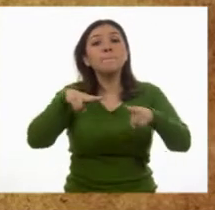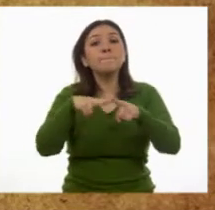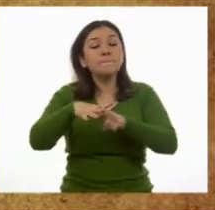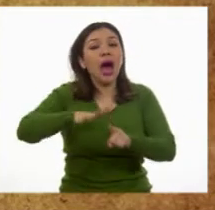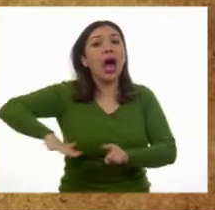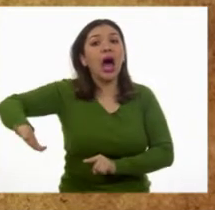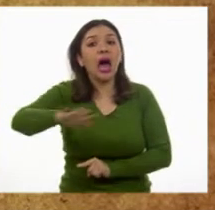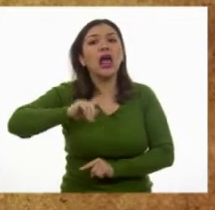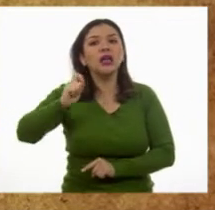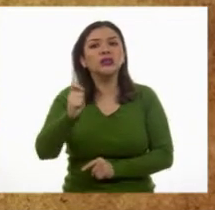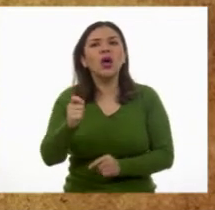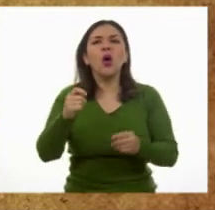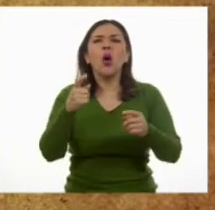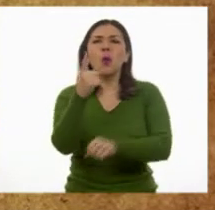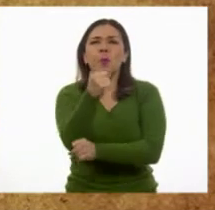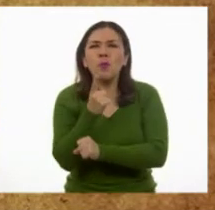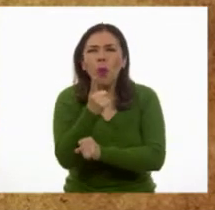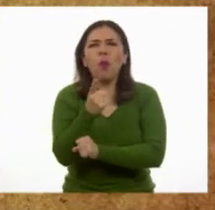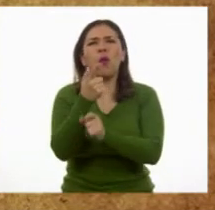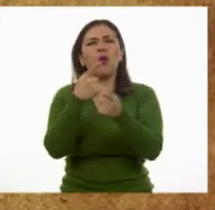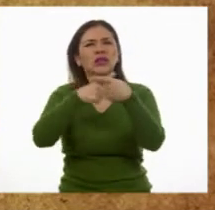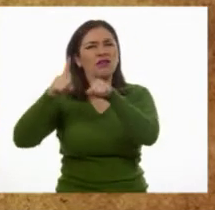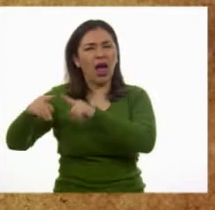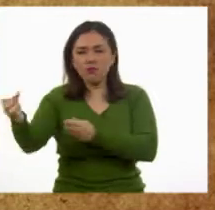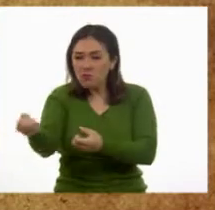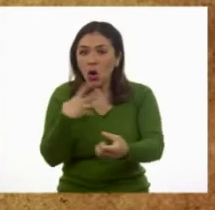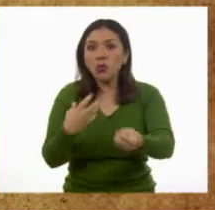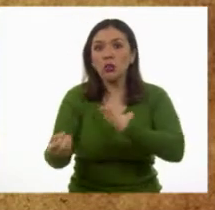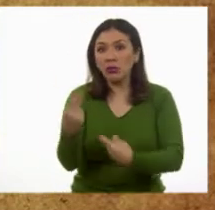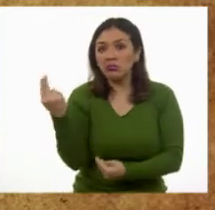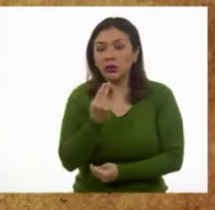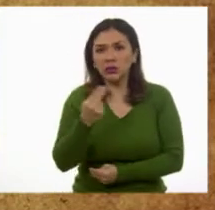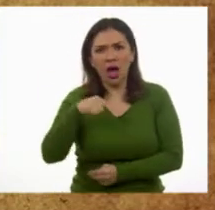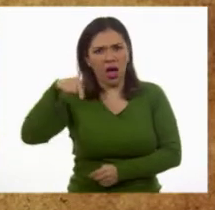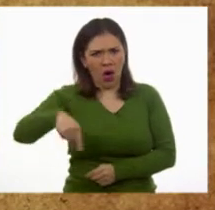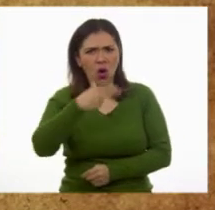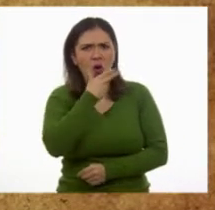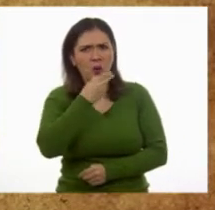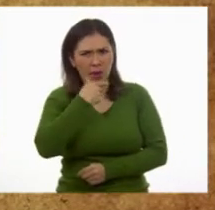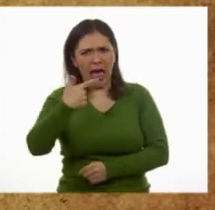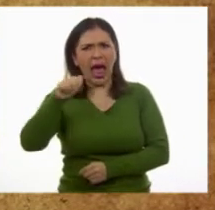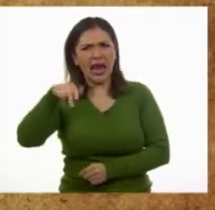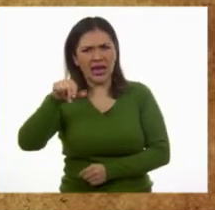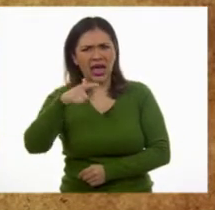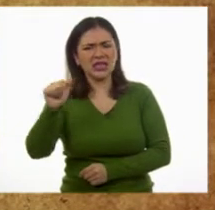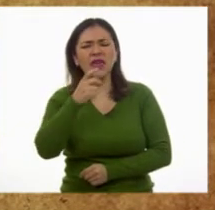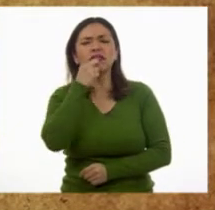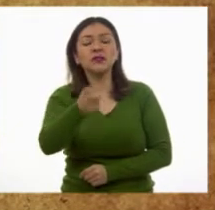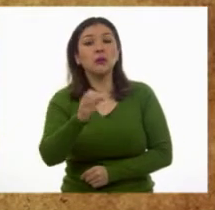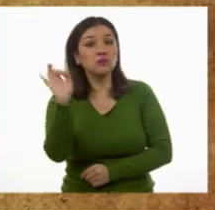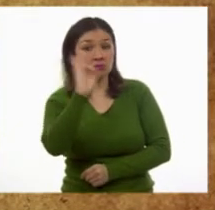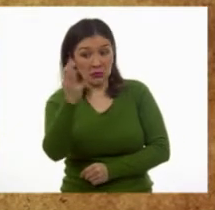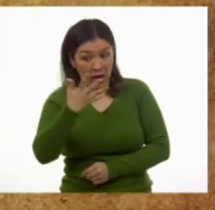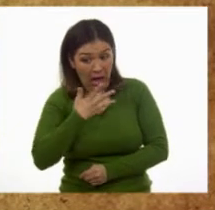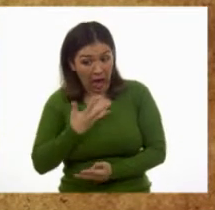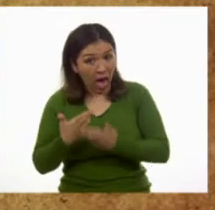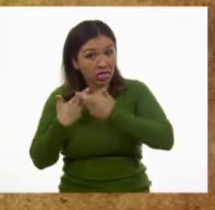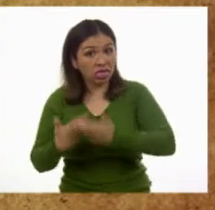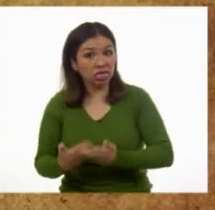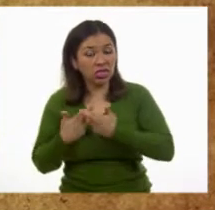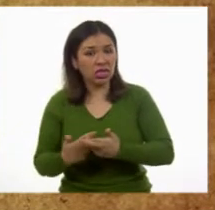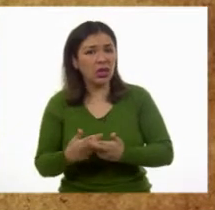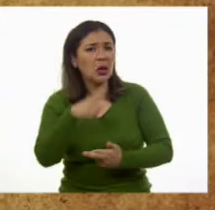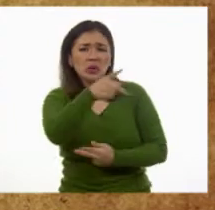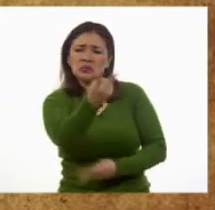es decir, las municiones, el armamento. Okay. Y lo que le respondió el general Anaya fue, si hubiera parque, usted